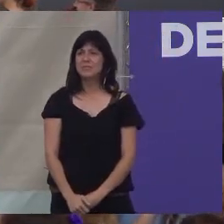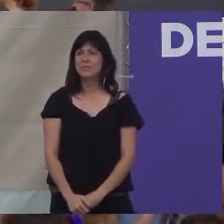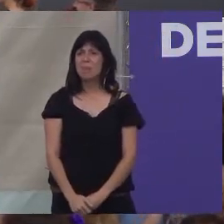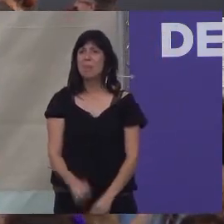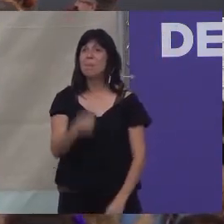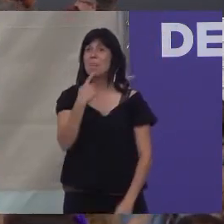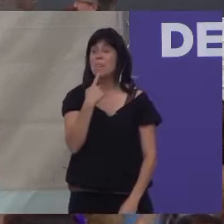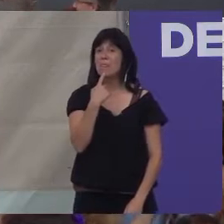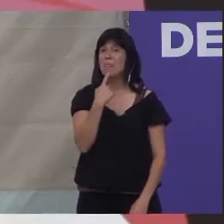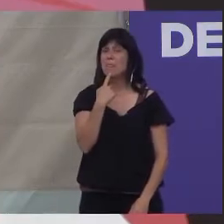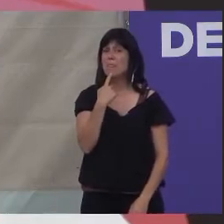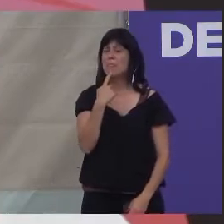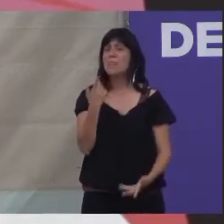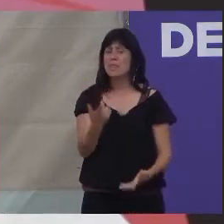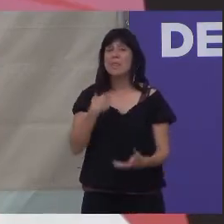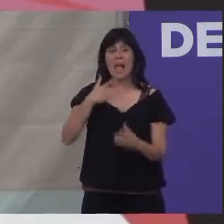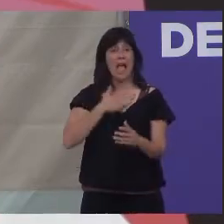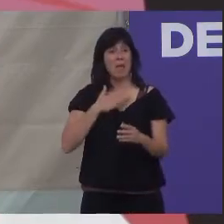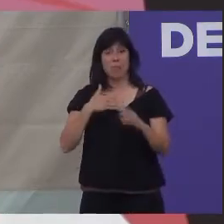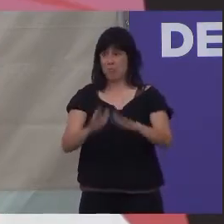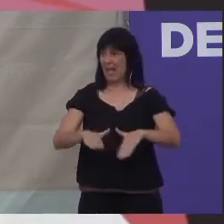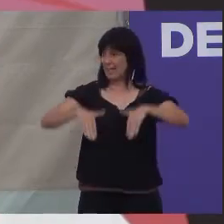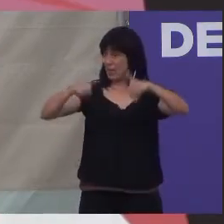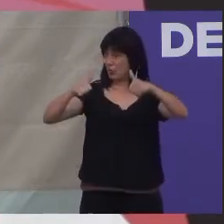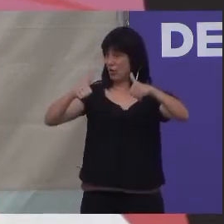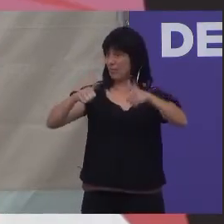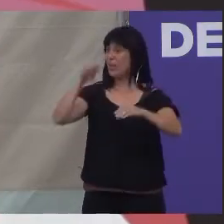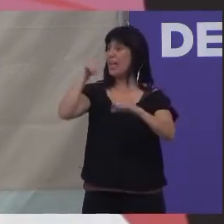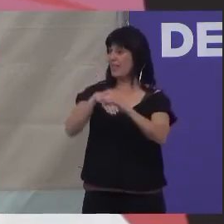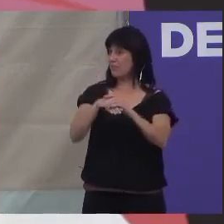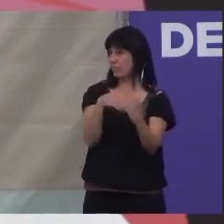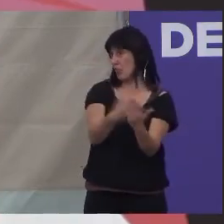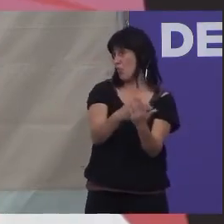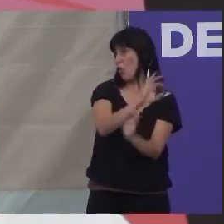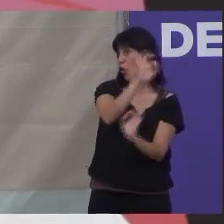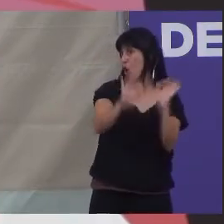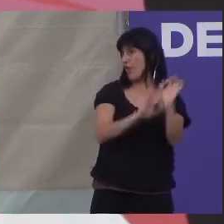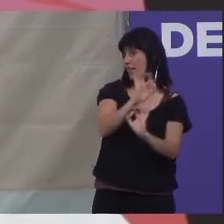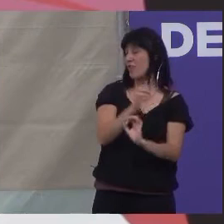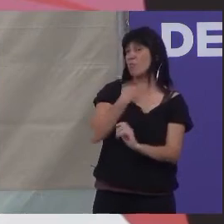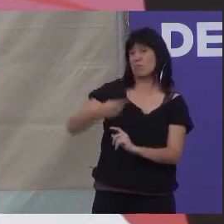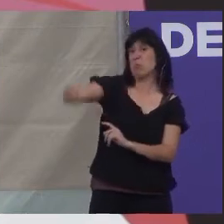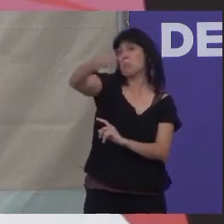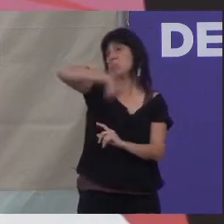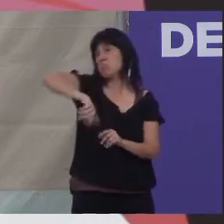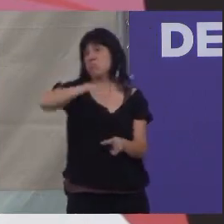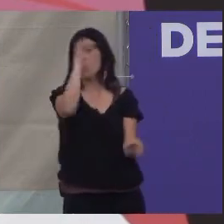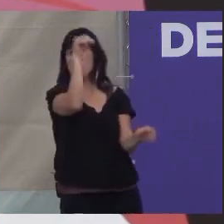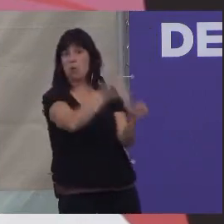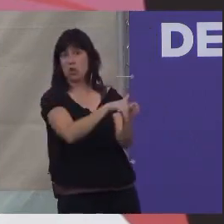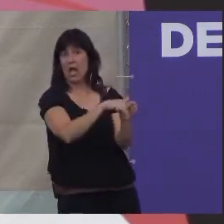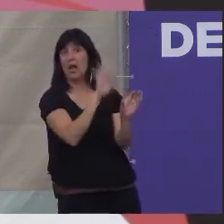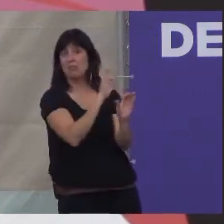Per evitar-ho, des de la nostra candidatura i des de l'organitzatiu que recolzareu votant Antonio